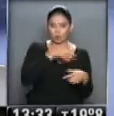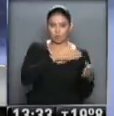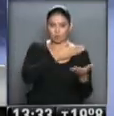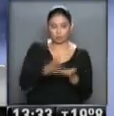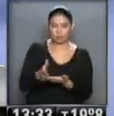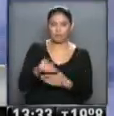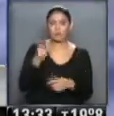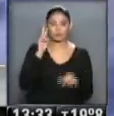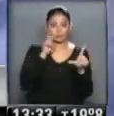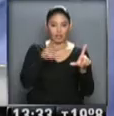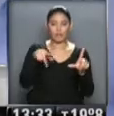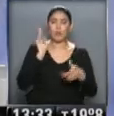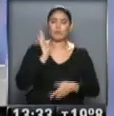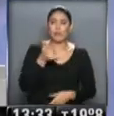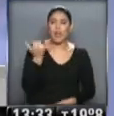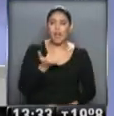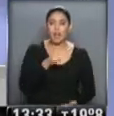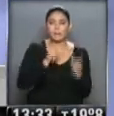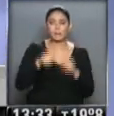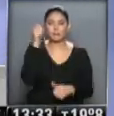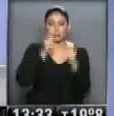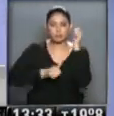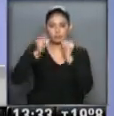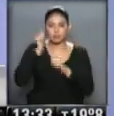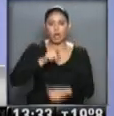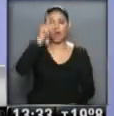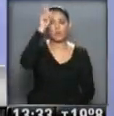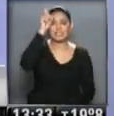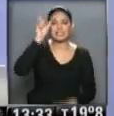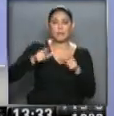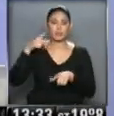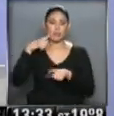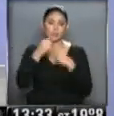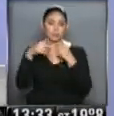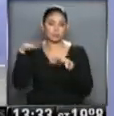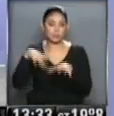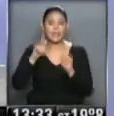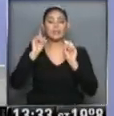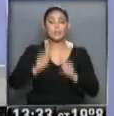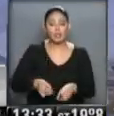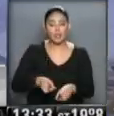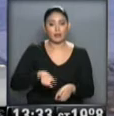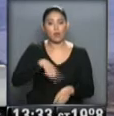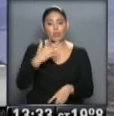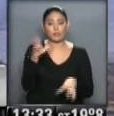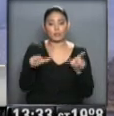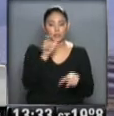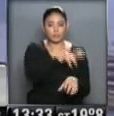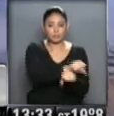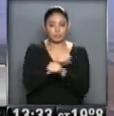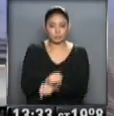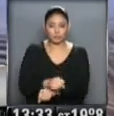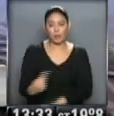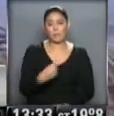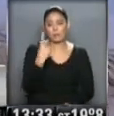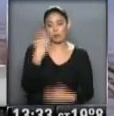hubo incidentes y la represión causó numerosos heridos entre policías, manifestantes y también centenares de detenidos. El primer